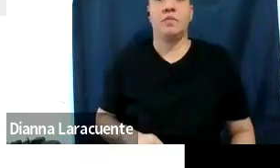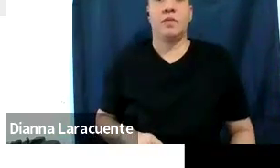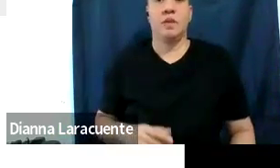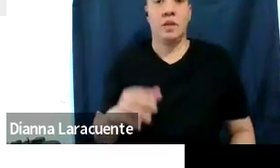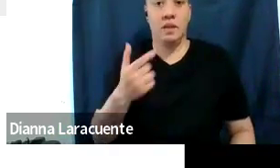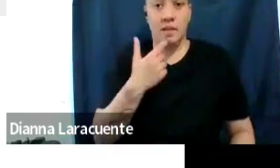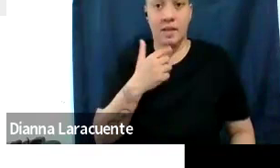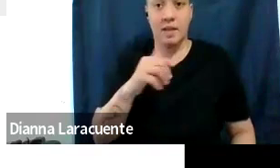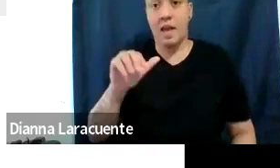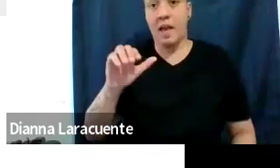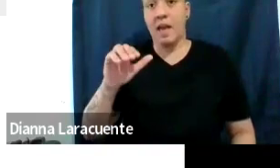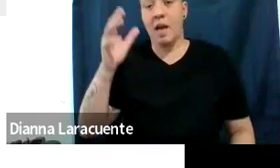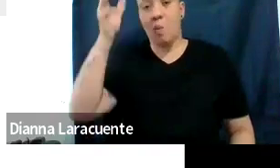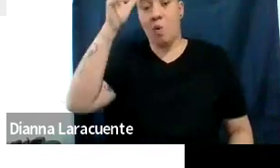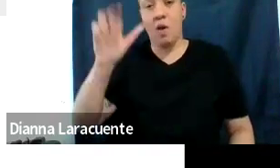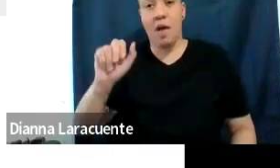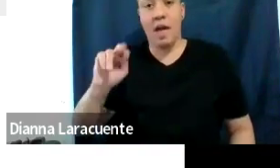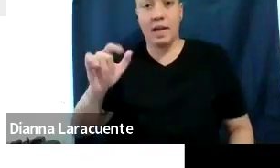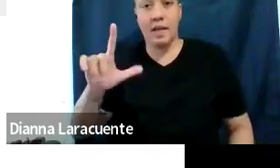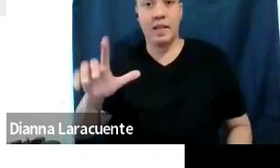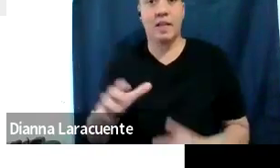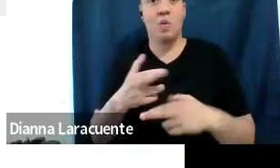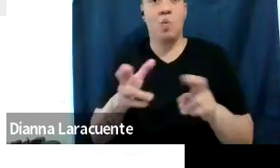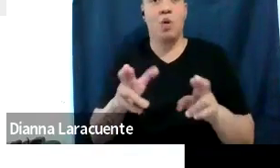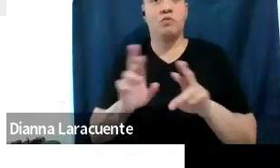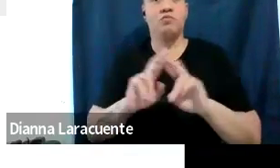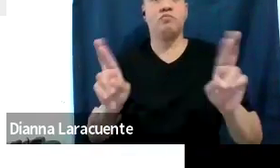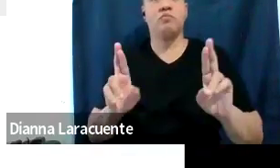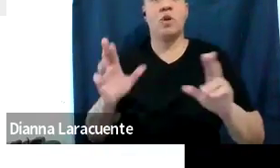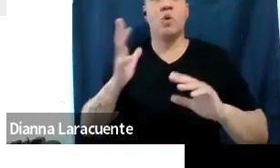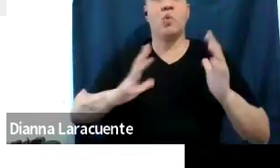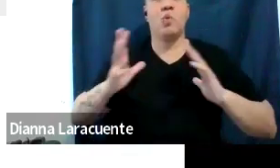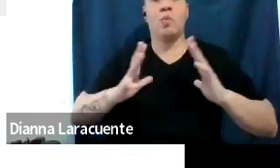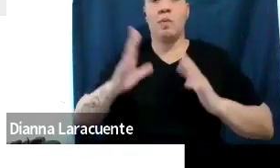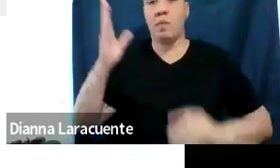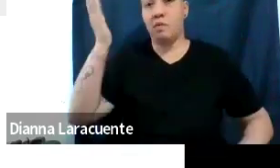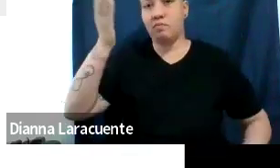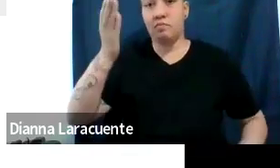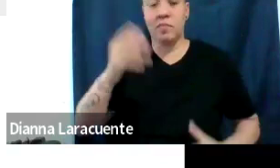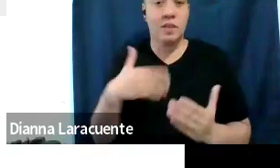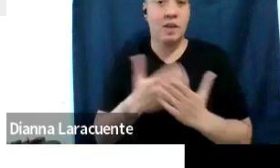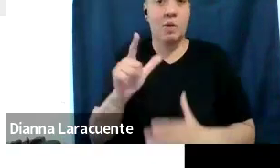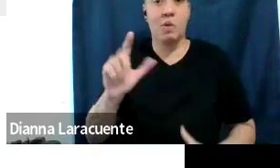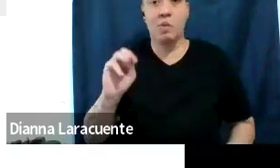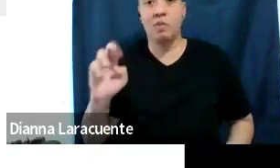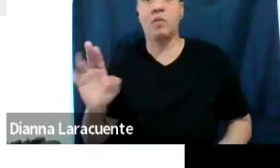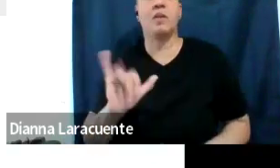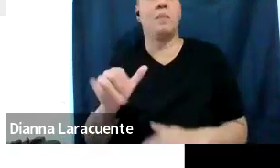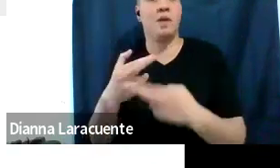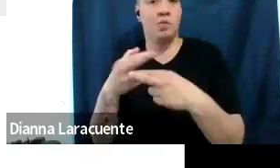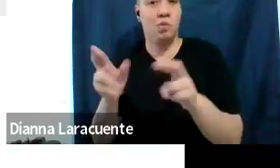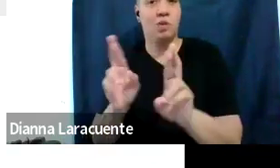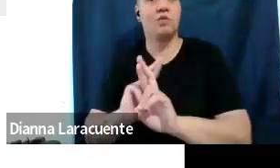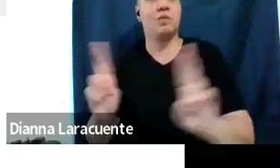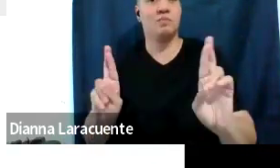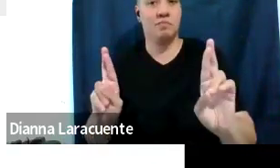Tío? Él le tenía su cuarto preparado a Barbosa con su ropa para los discursos. Y llegaba Muñoz Rivera y le tenía su cuarto